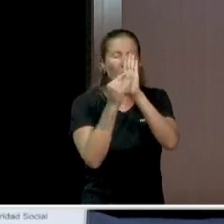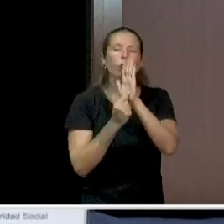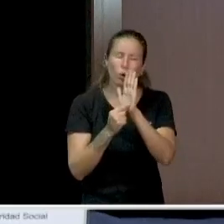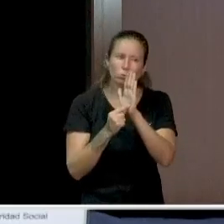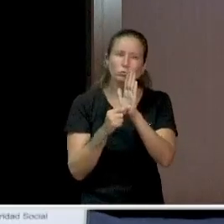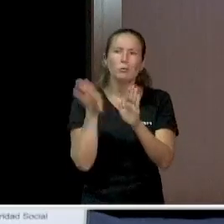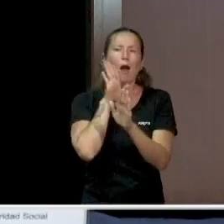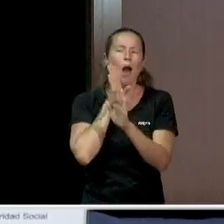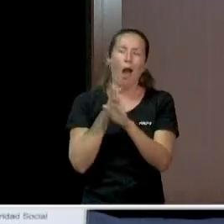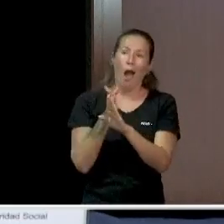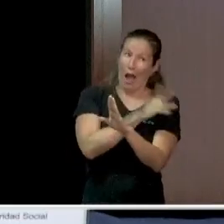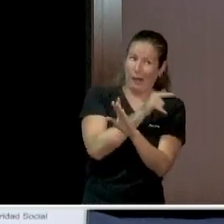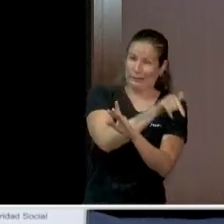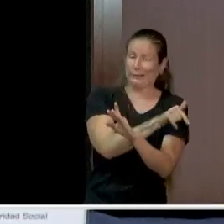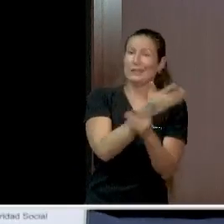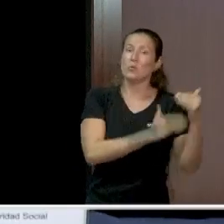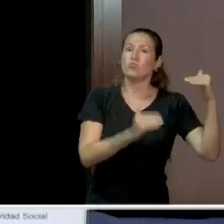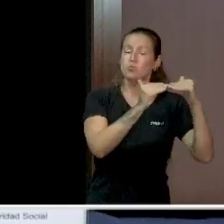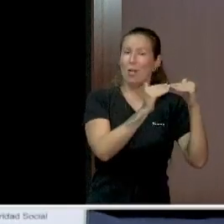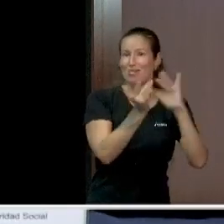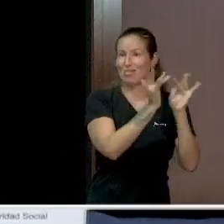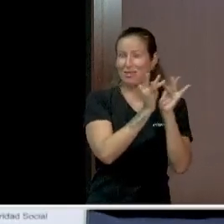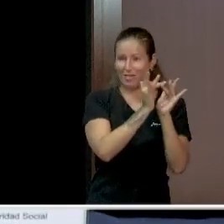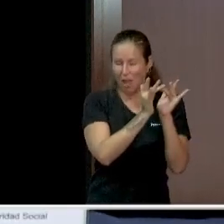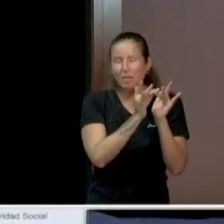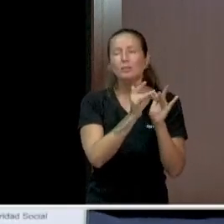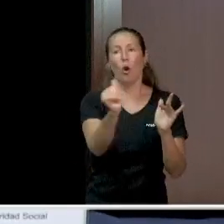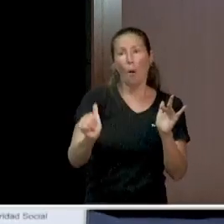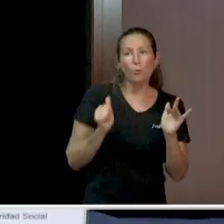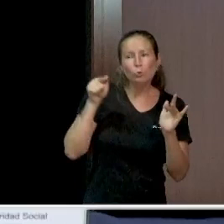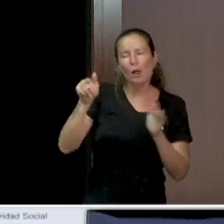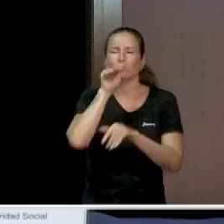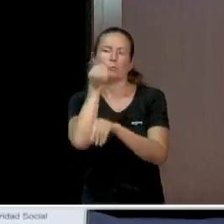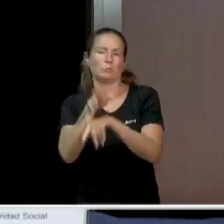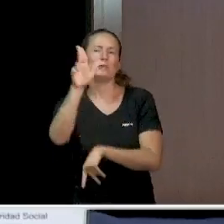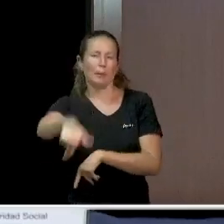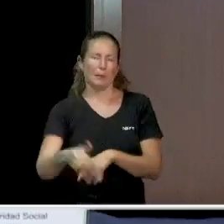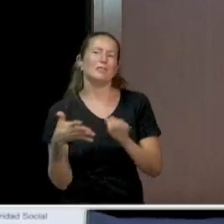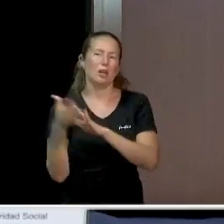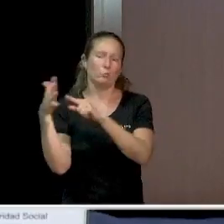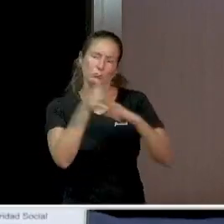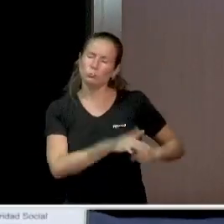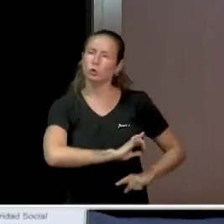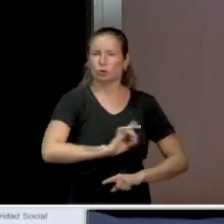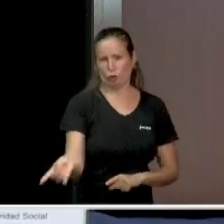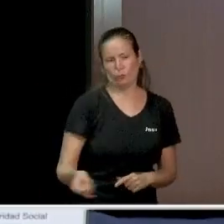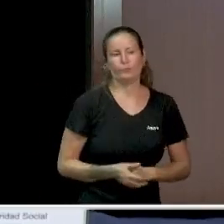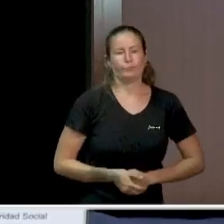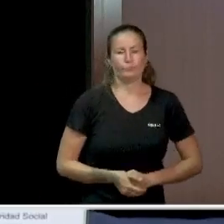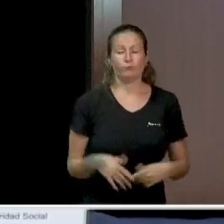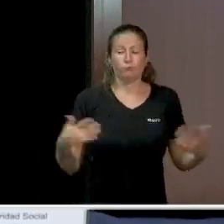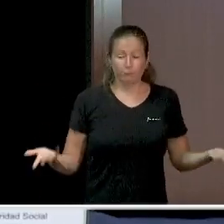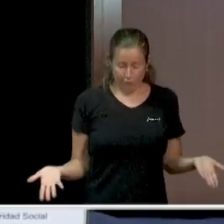sometidas a la garantía de la igualdad de trato y de oportunidades y no discriminación.